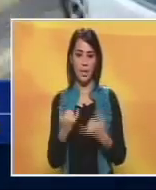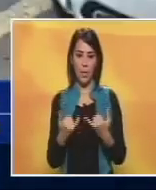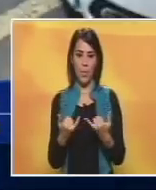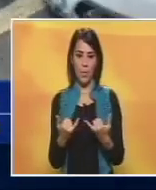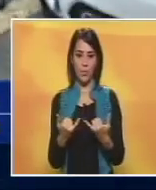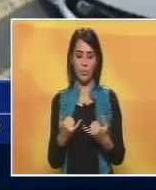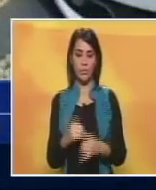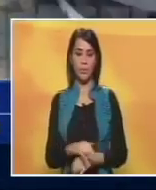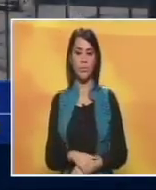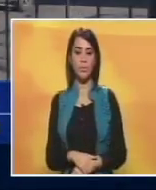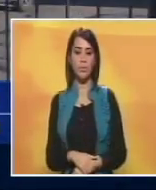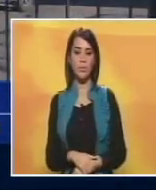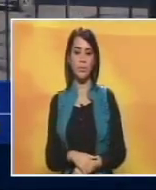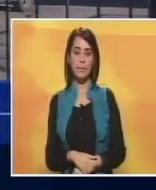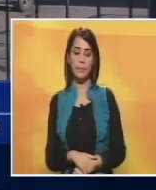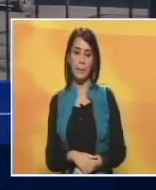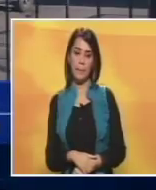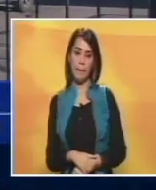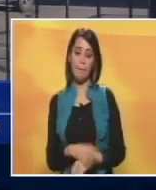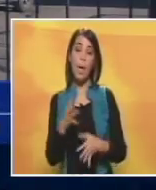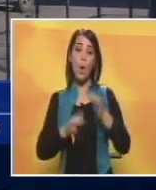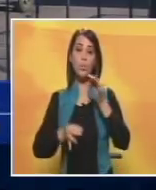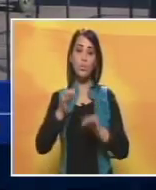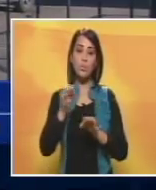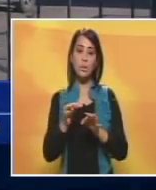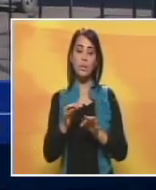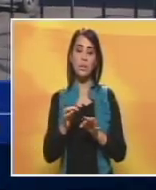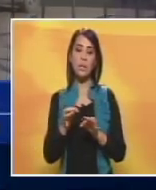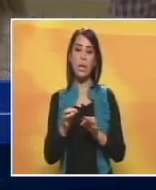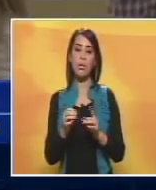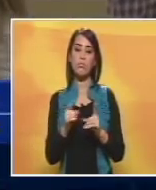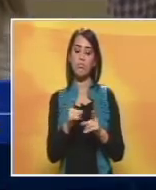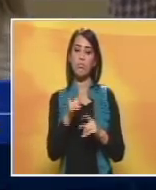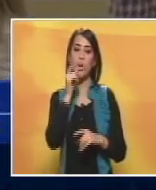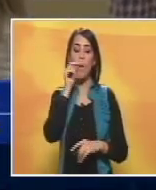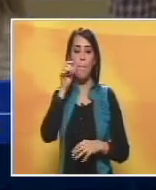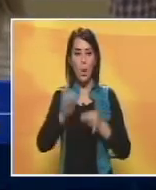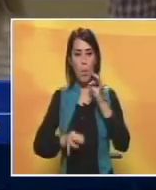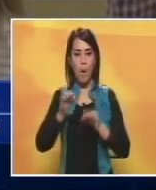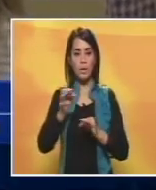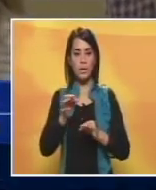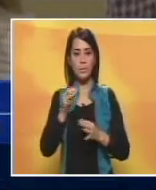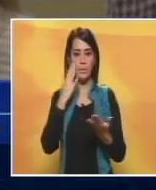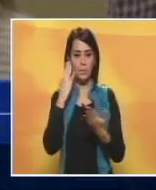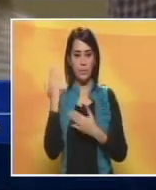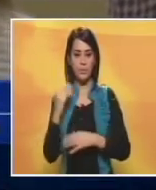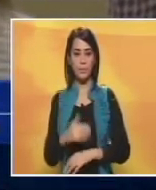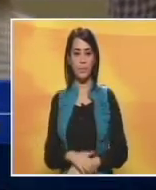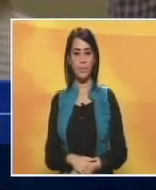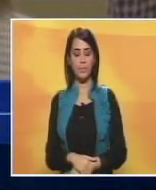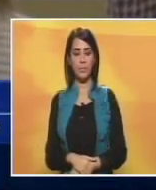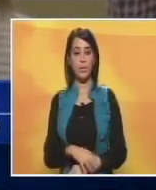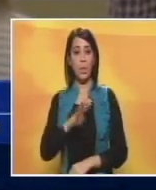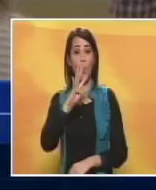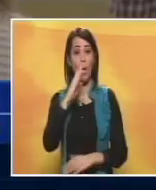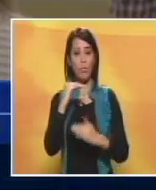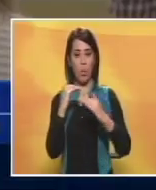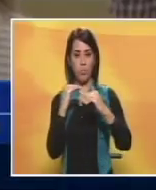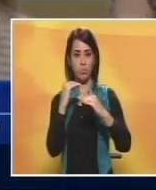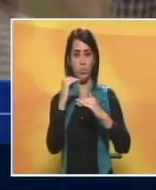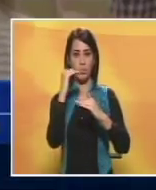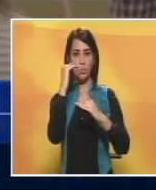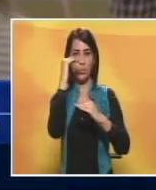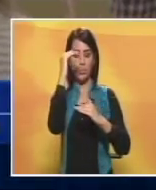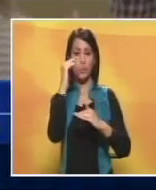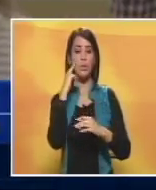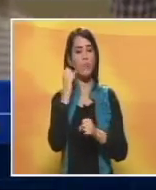momentos ya están compareciendo ante la justicia frente al juez federal Claudio Bonadío en el 4º piso ante un